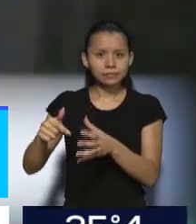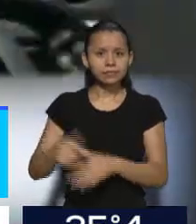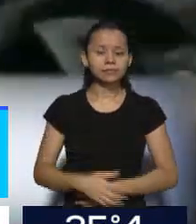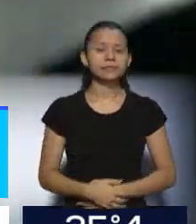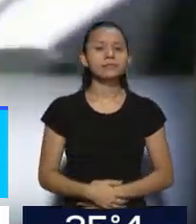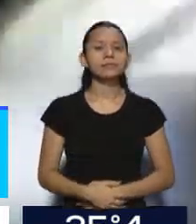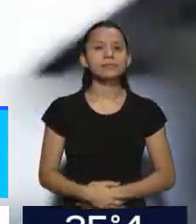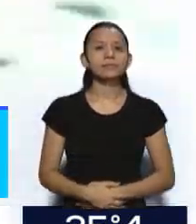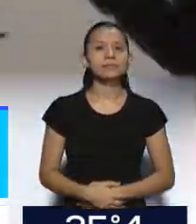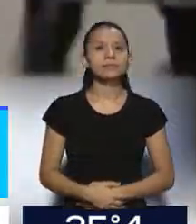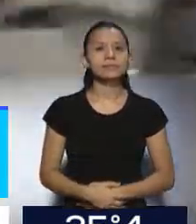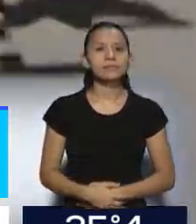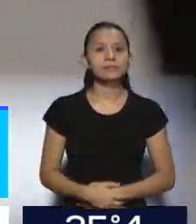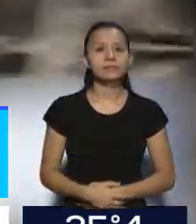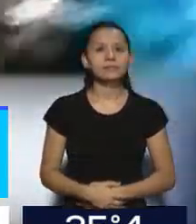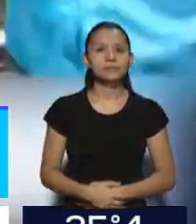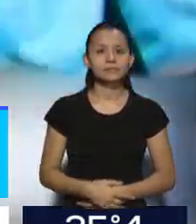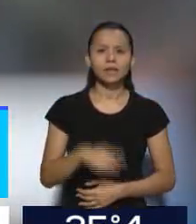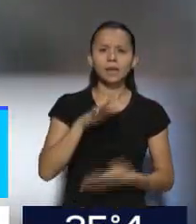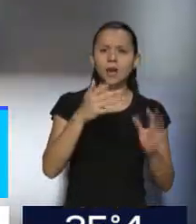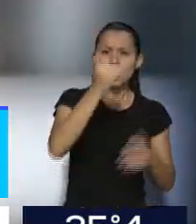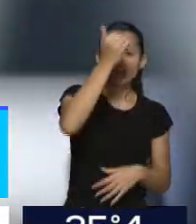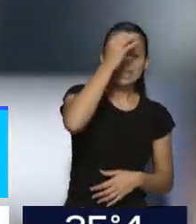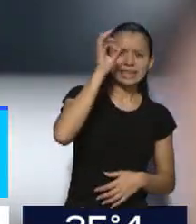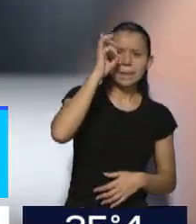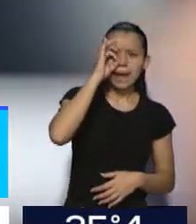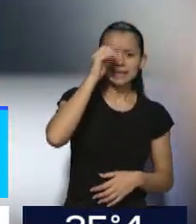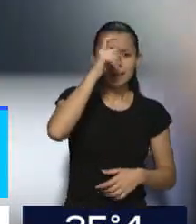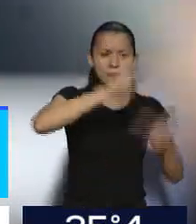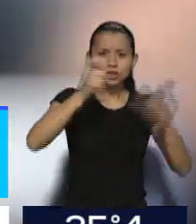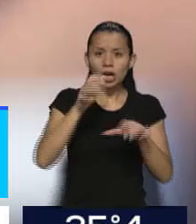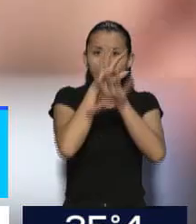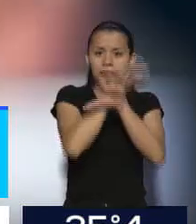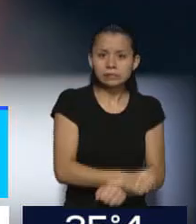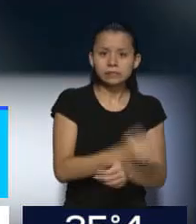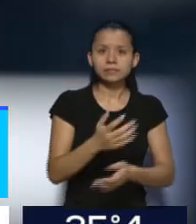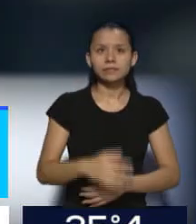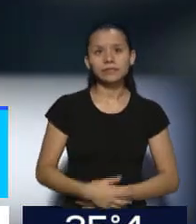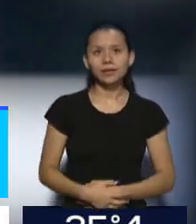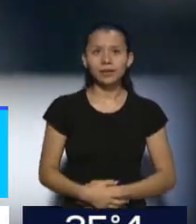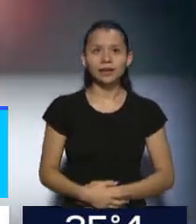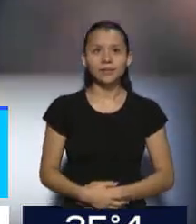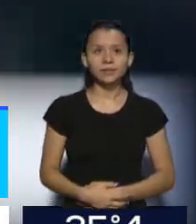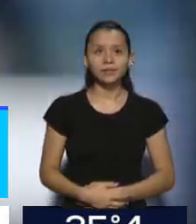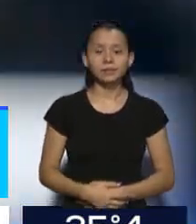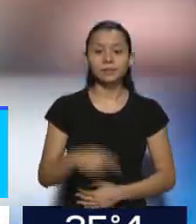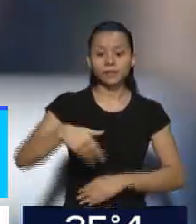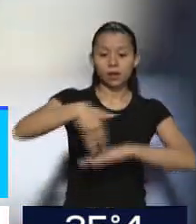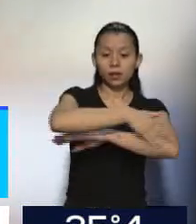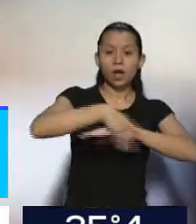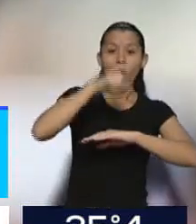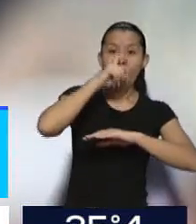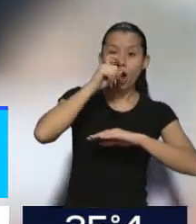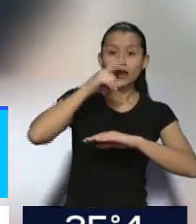y nos encerró 15, 20 personas. La atención se concentró sobre la avenida Corrientes entre Uruguay y la avenida 9 de